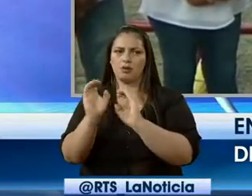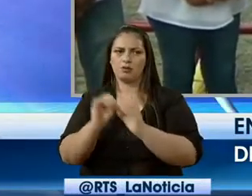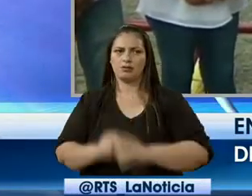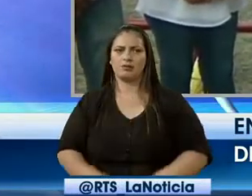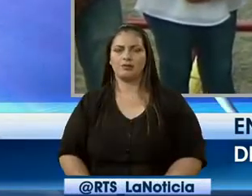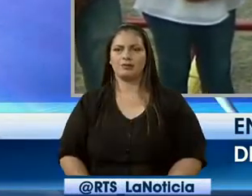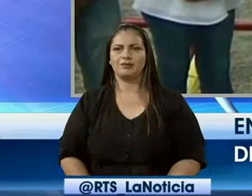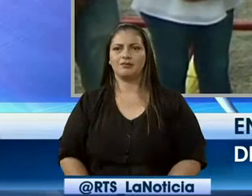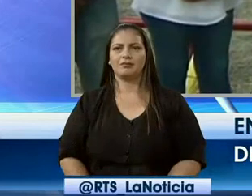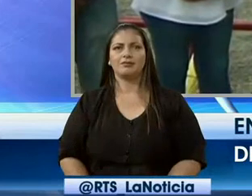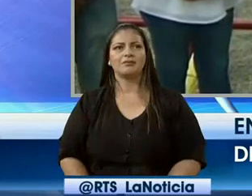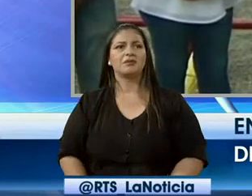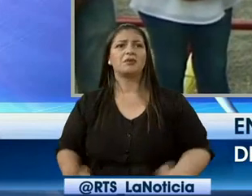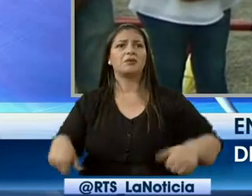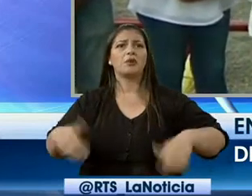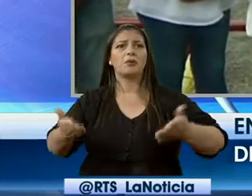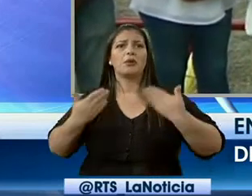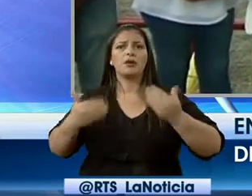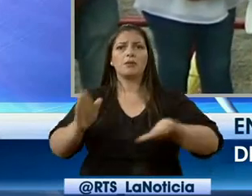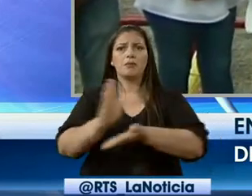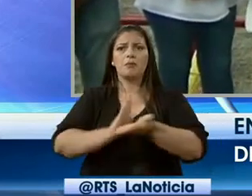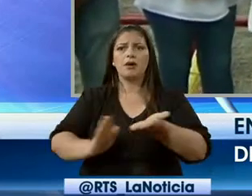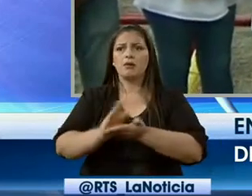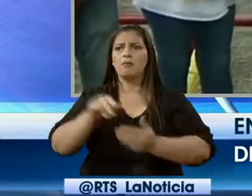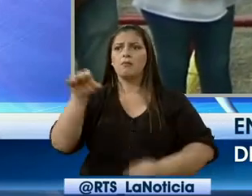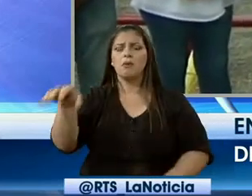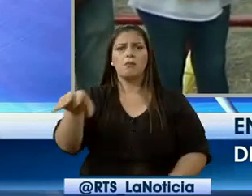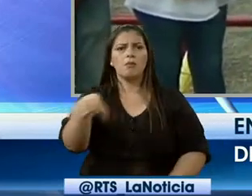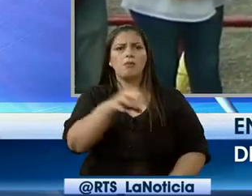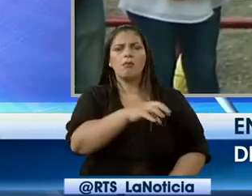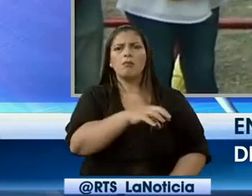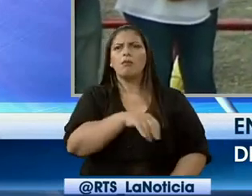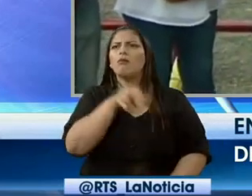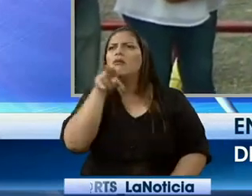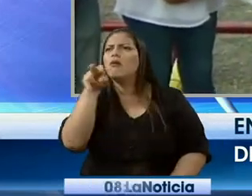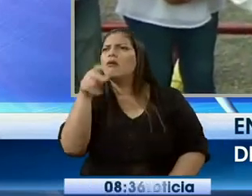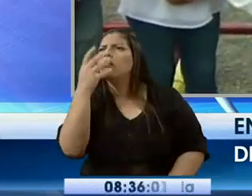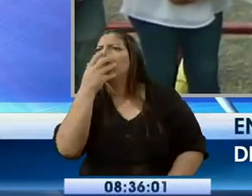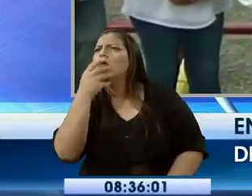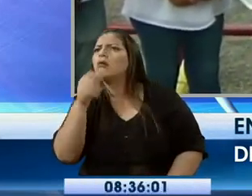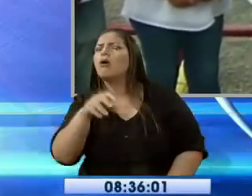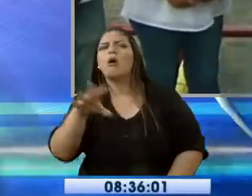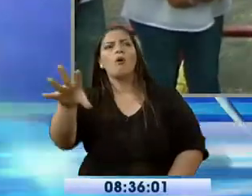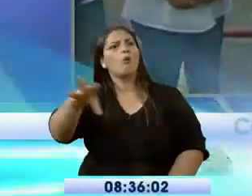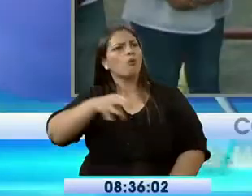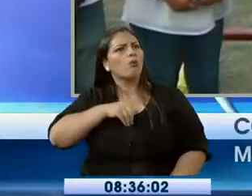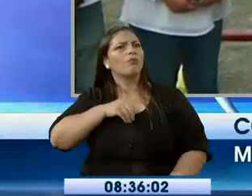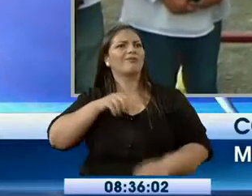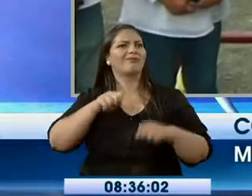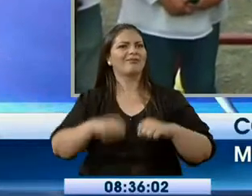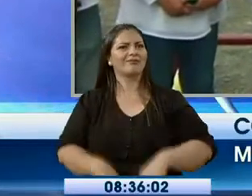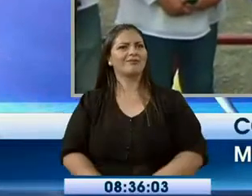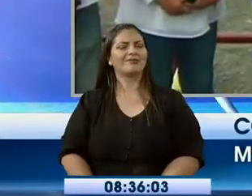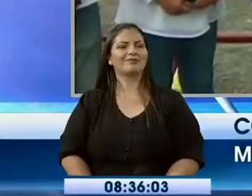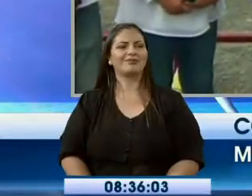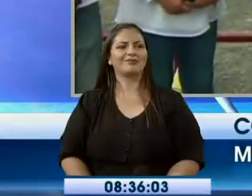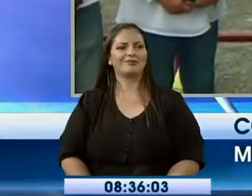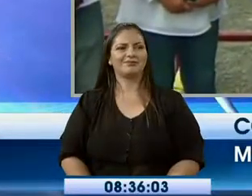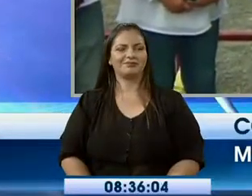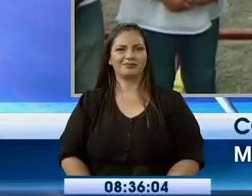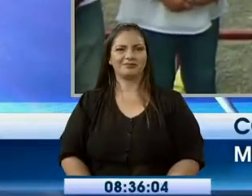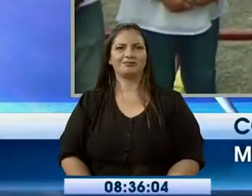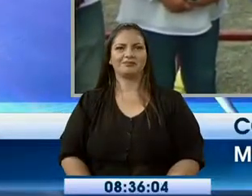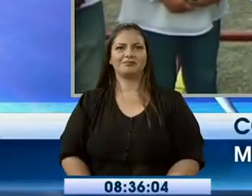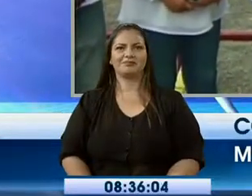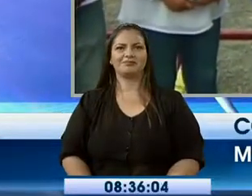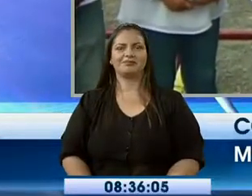barrios, a otros sectores, que también pueden hacer esto. Más adelante vamos a conversar con ella, que ya se encuentra aquí, y nos va a dar también tips para